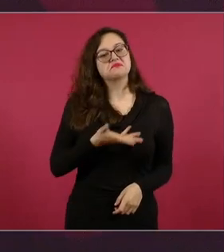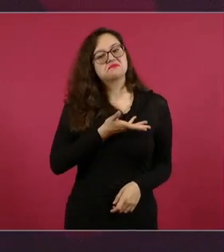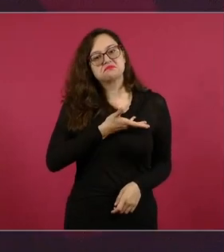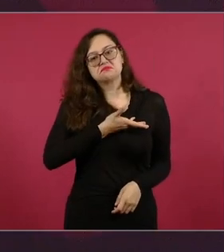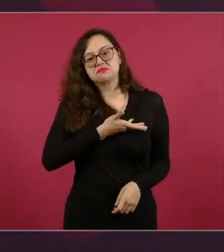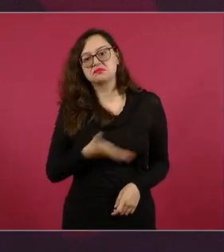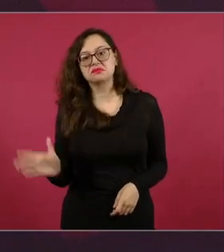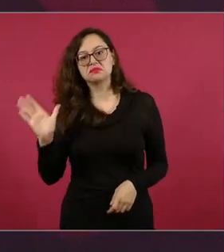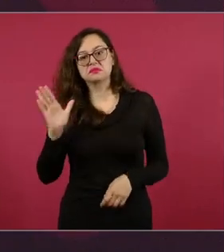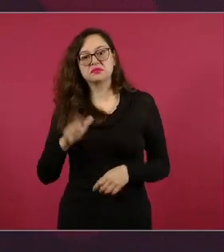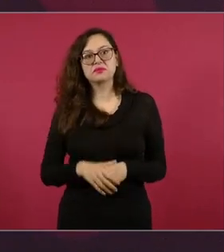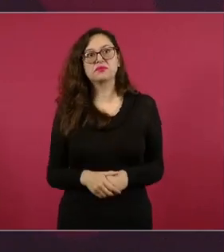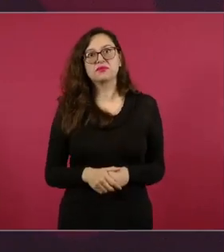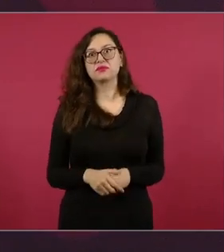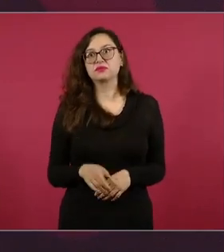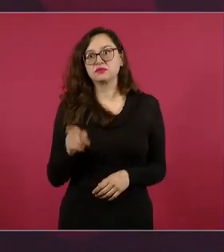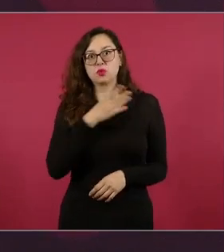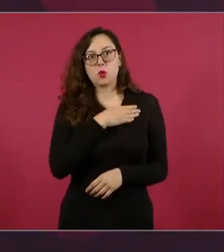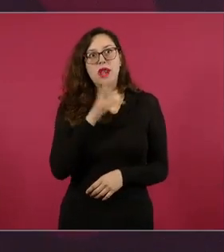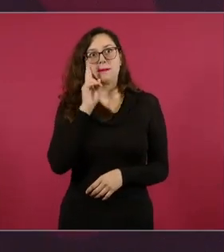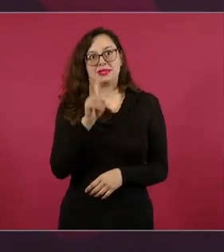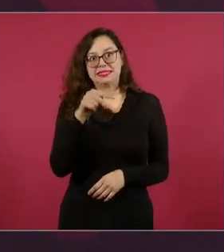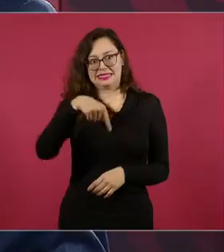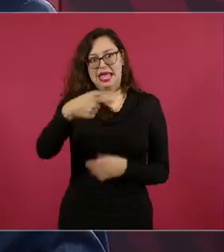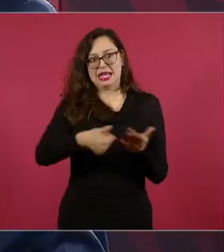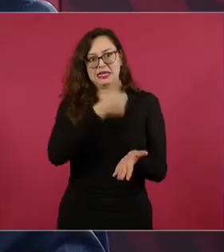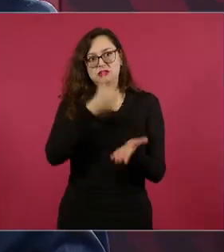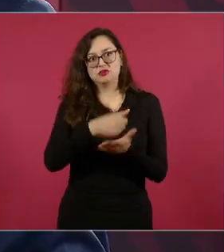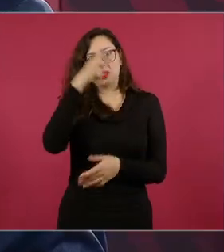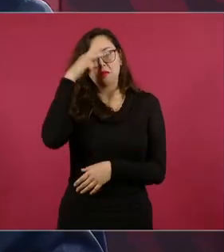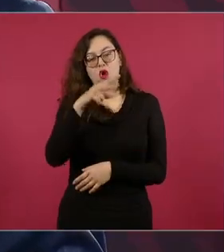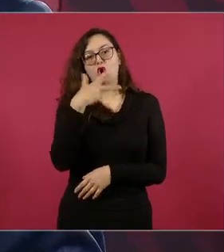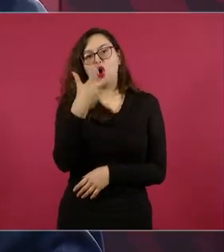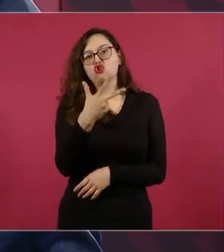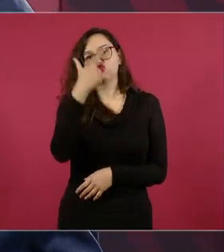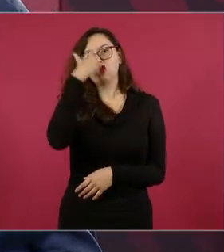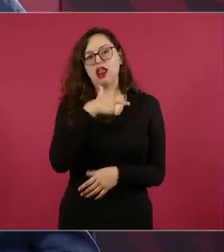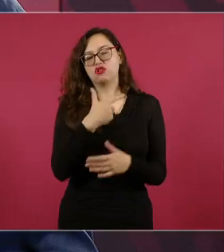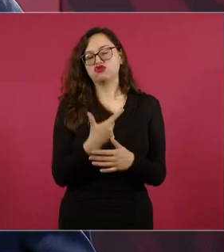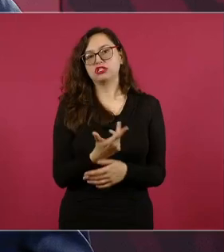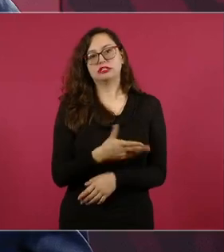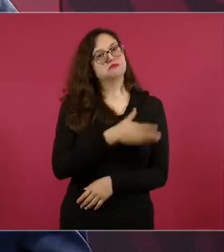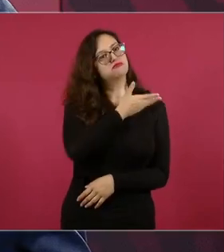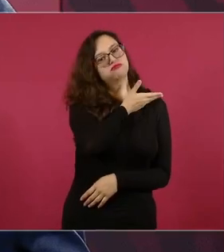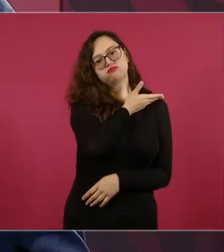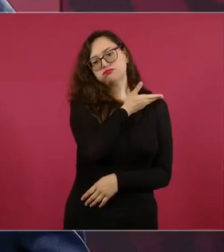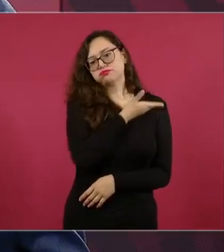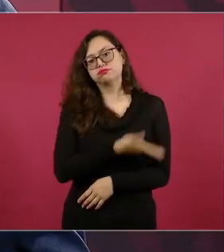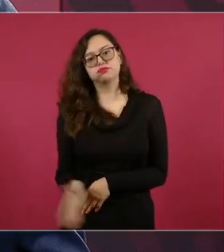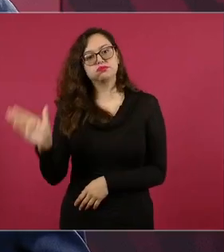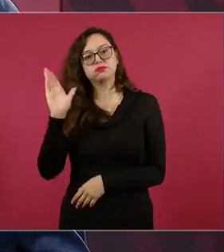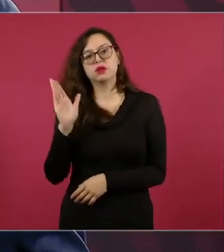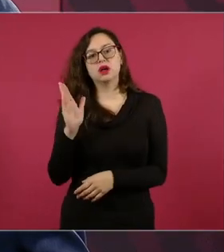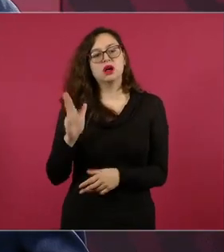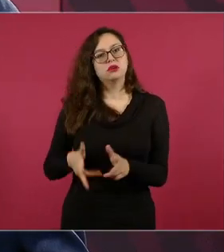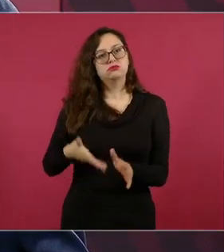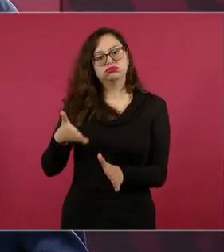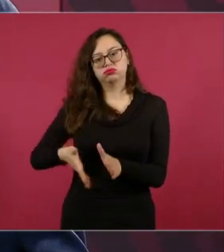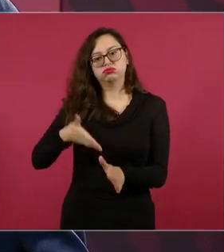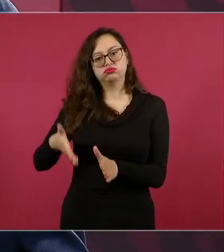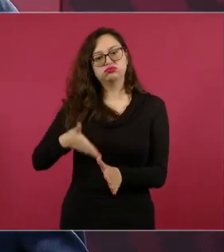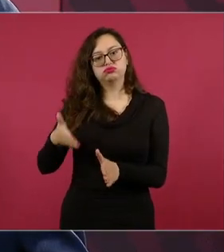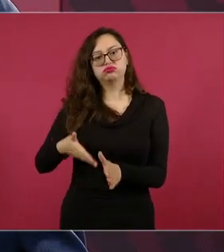salíamos a las 8 de la noche aquí de Buenavista, llegábamos allá a la estación de Palenque a las 8 de la